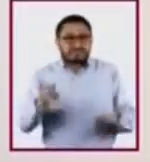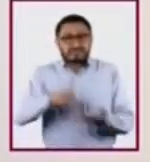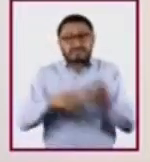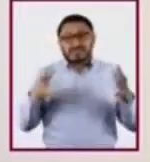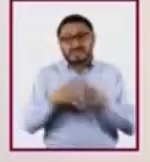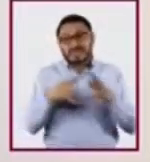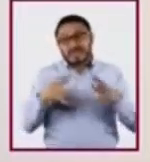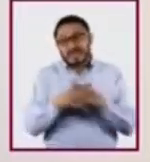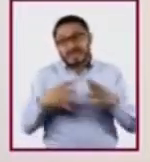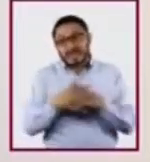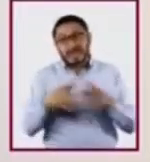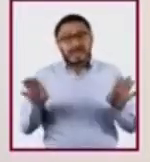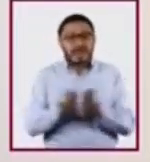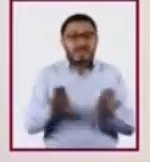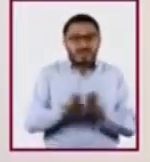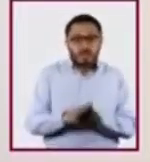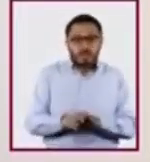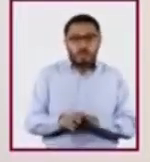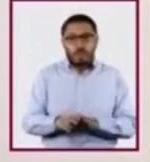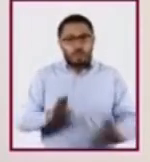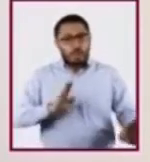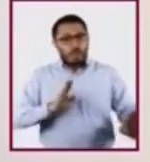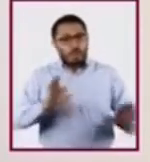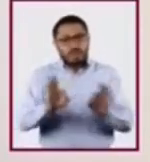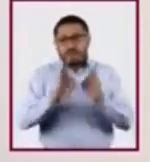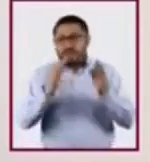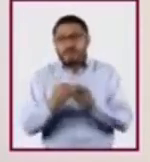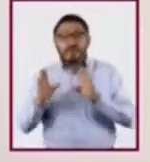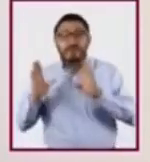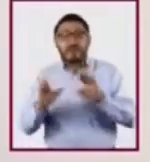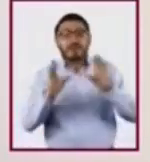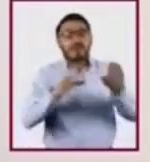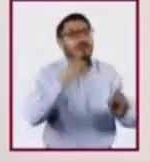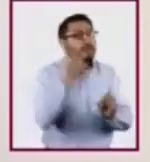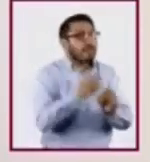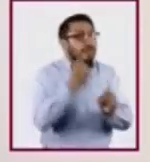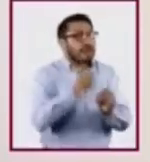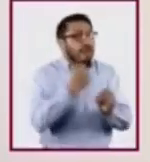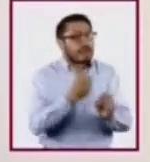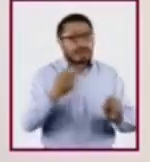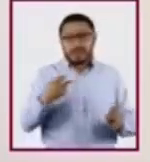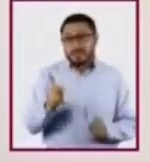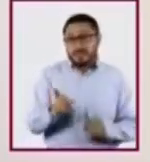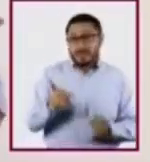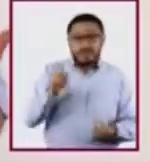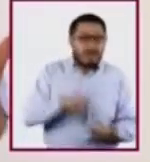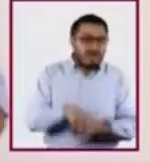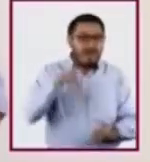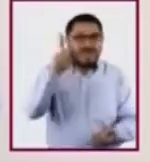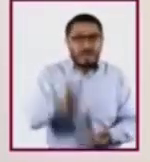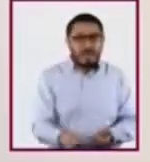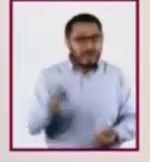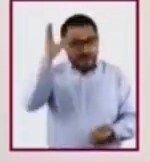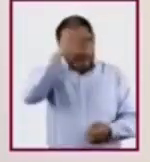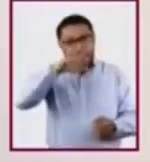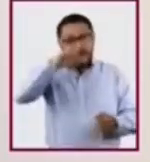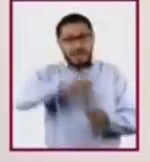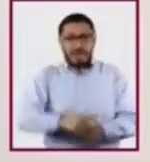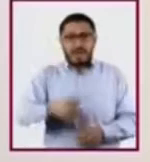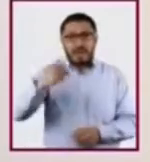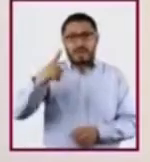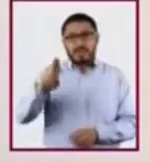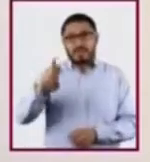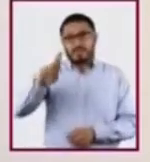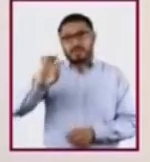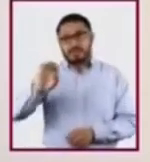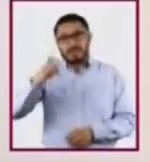de preparación para los guerreros. Lo cierto de todo es que esta práctica de la cultura purépecha se